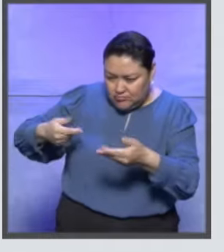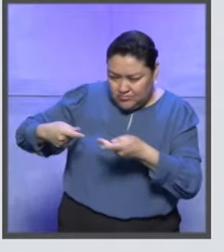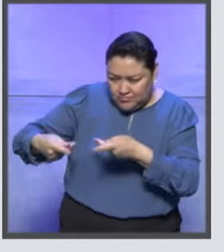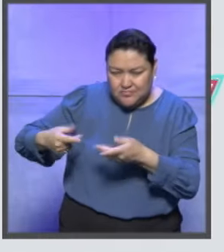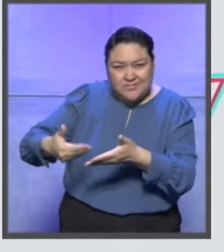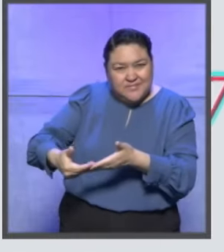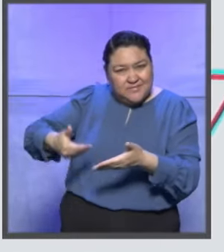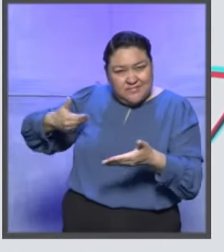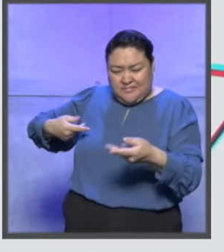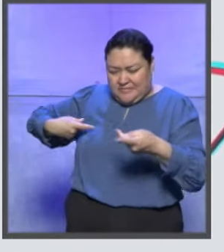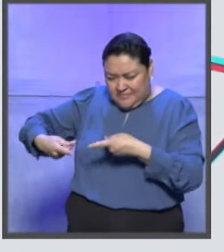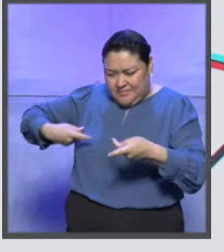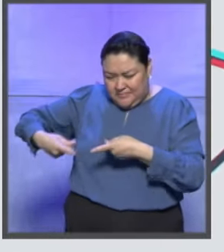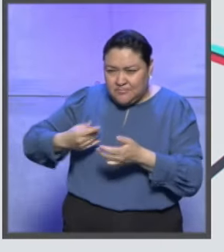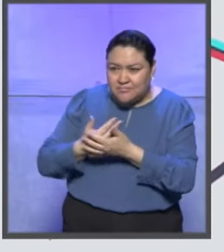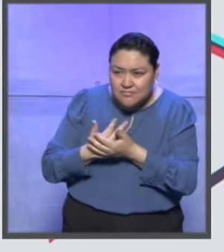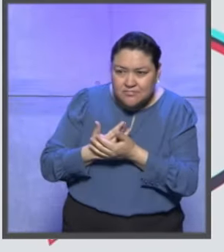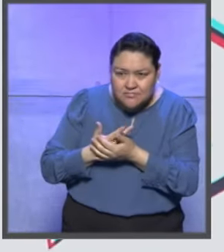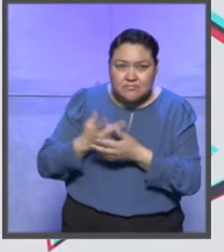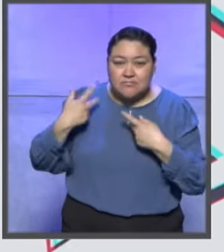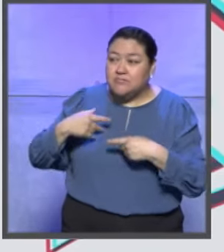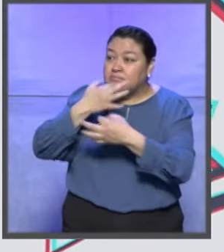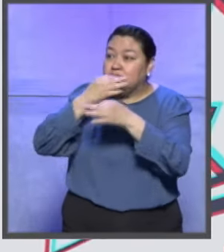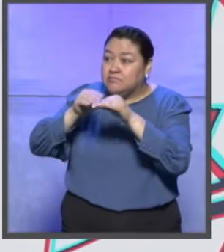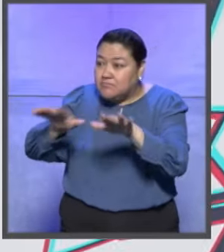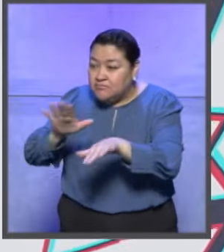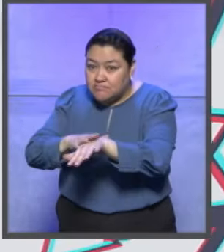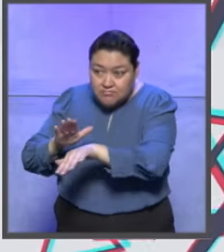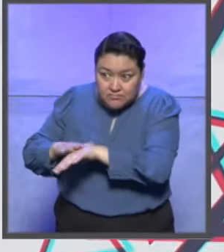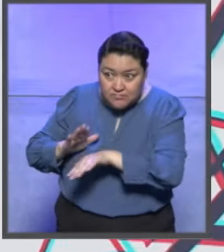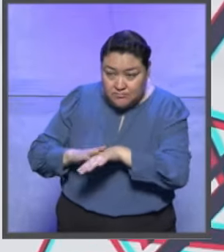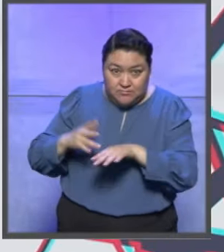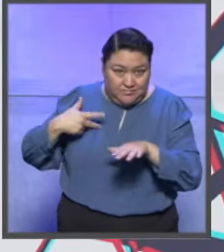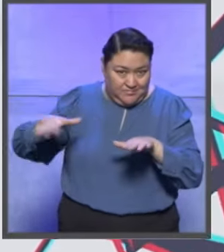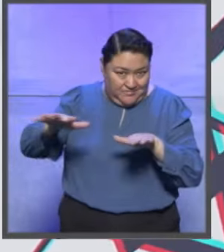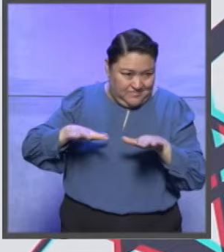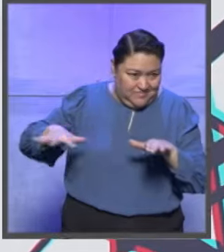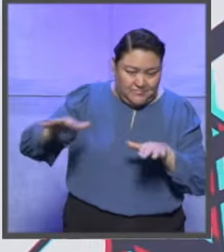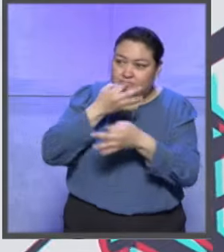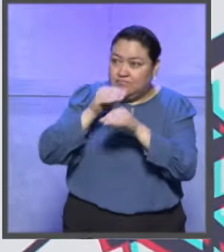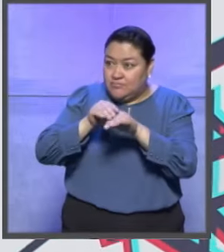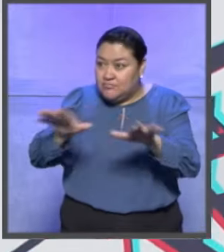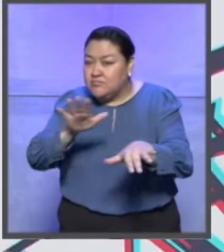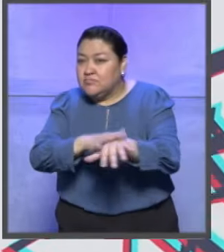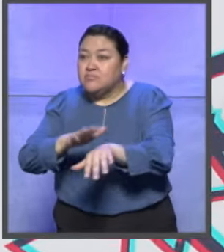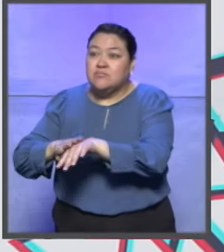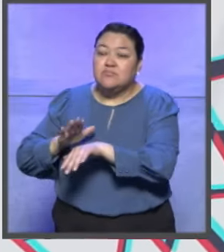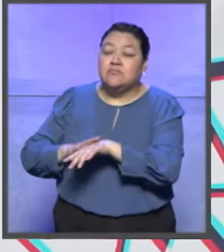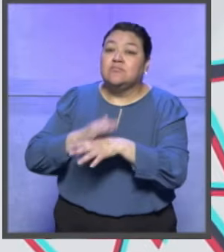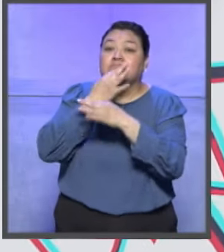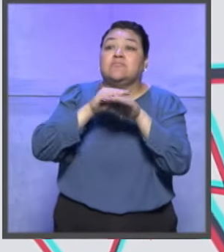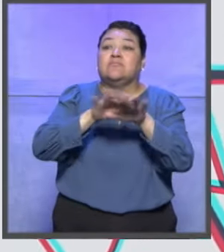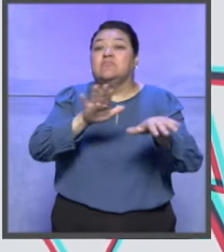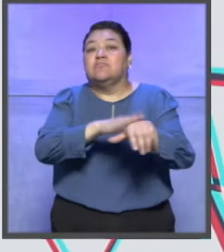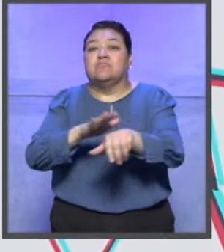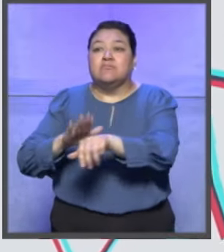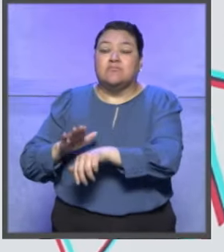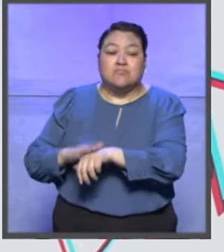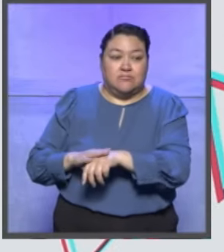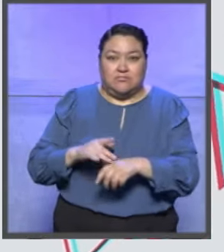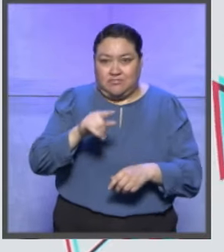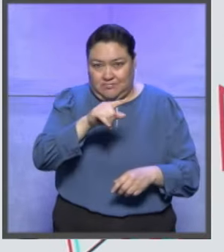la ciudadanía y decirle a quienes el día de hoy nos van a seguir